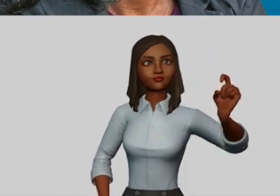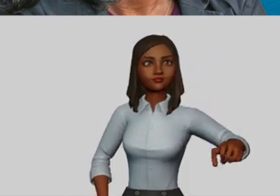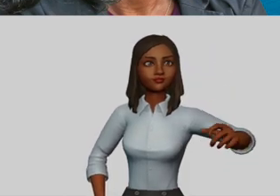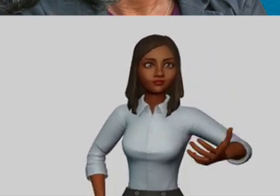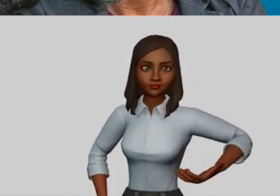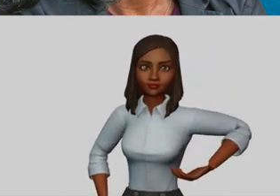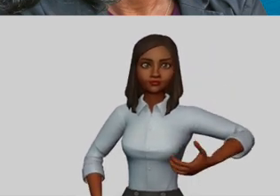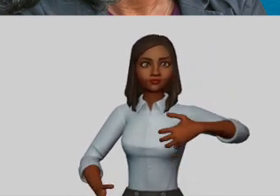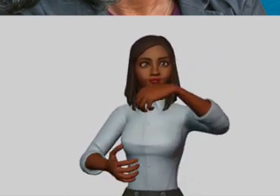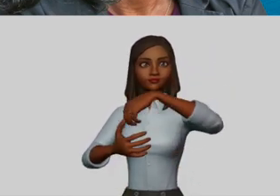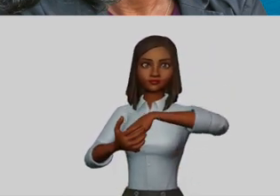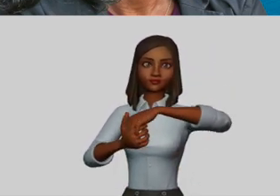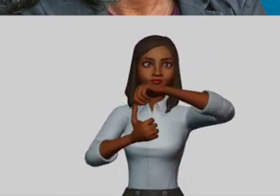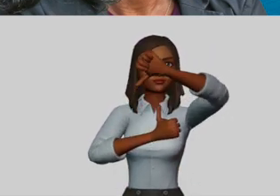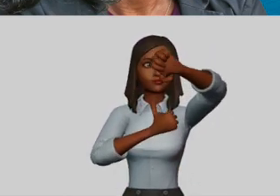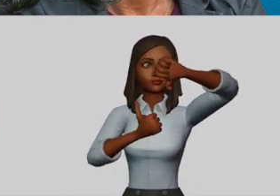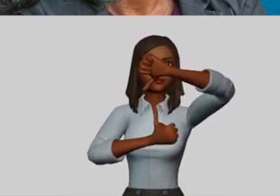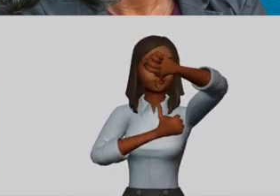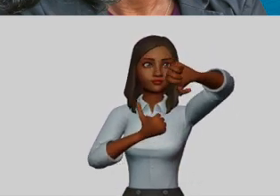yo sí digo...